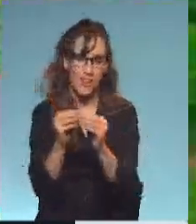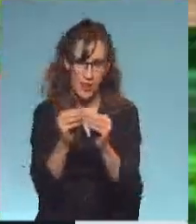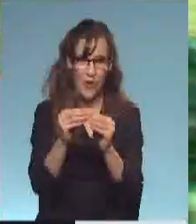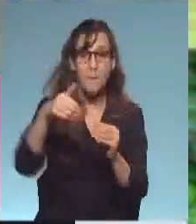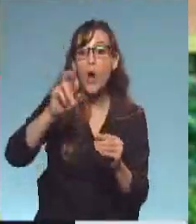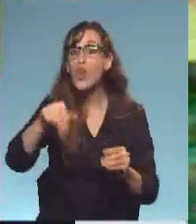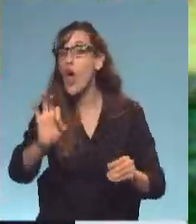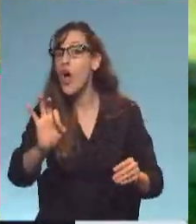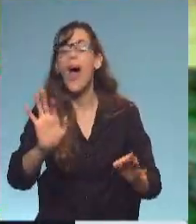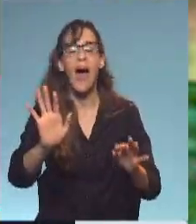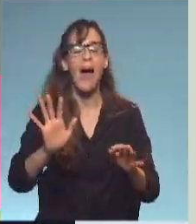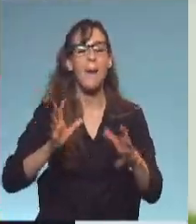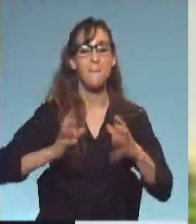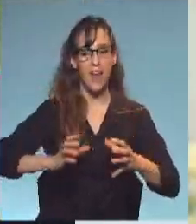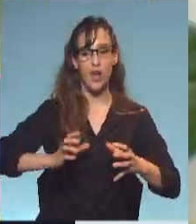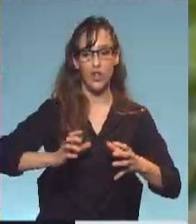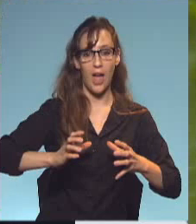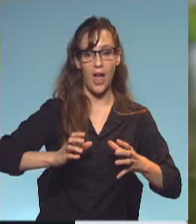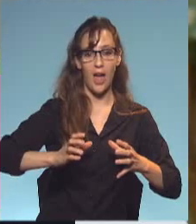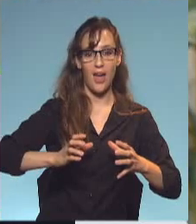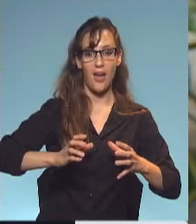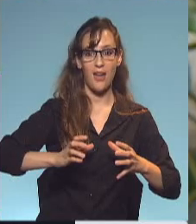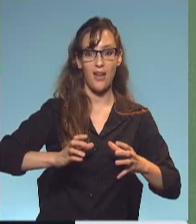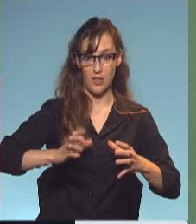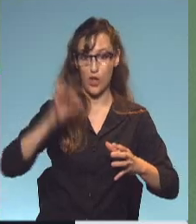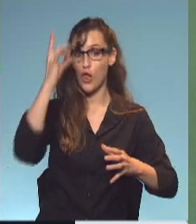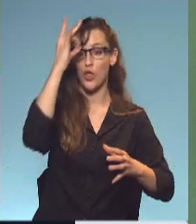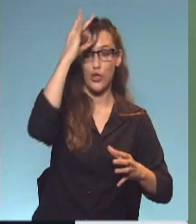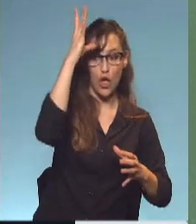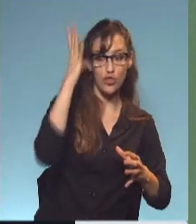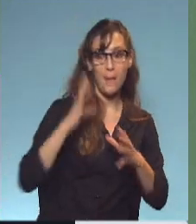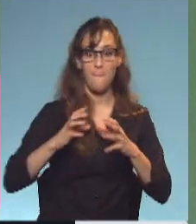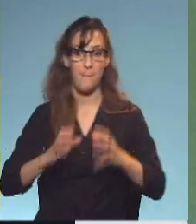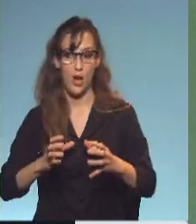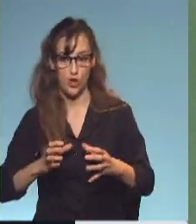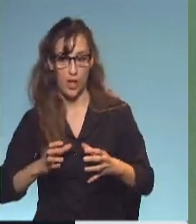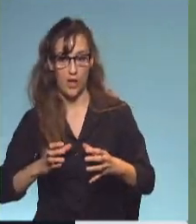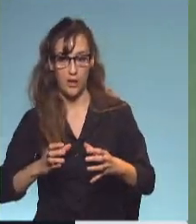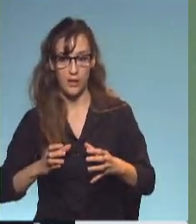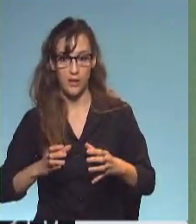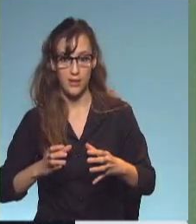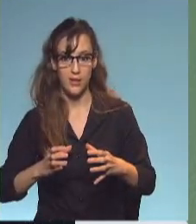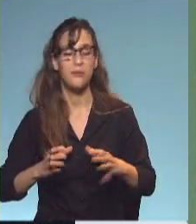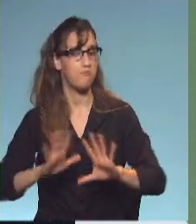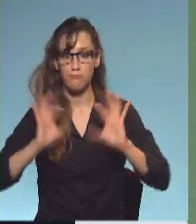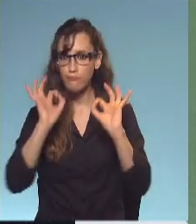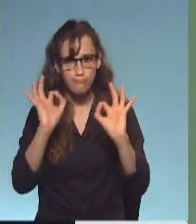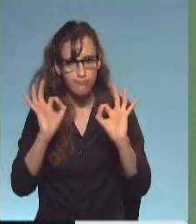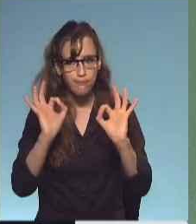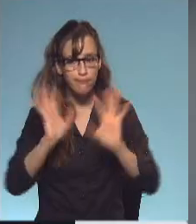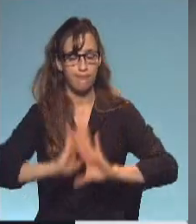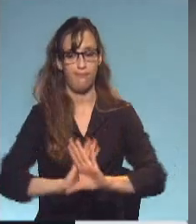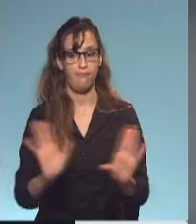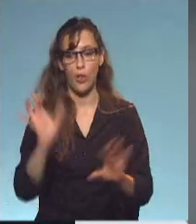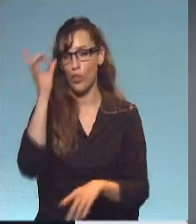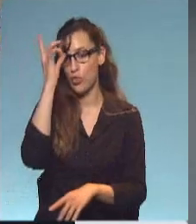Pelota. La pelota es la 12. 12, pelota, perfecto. Sí, estaríamos ya estamos, ¿eh? Con las